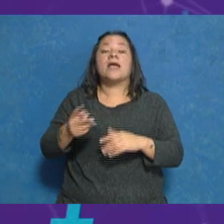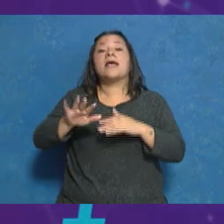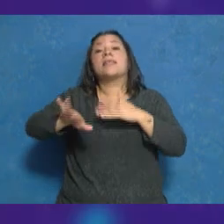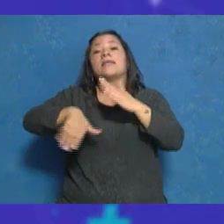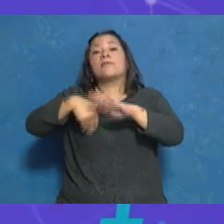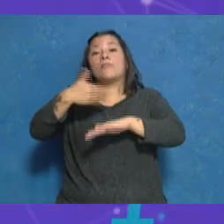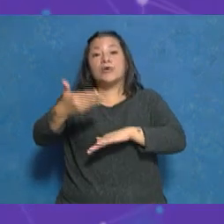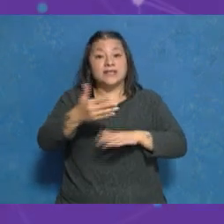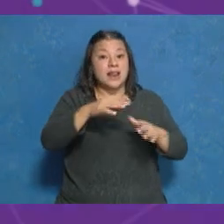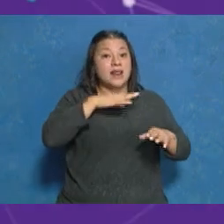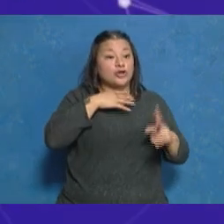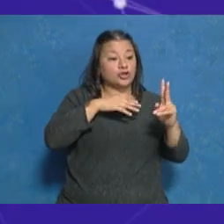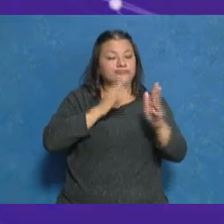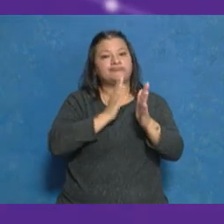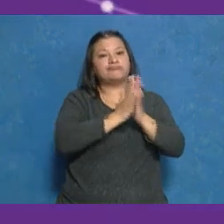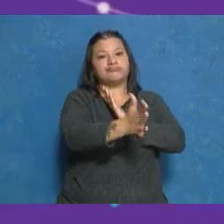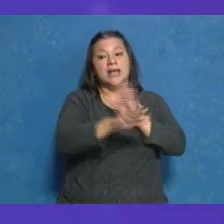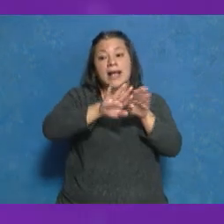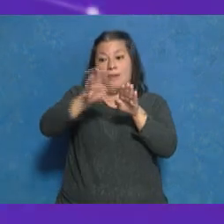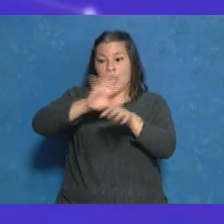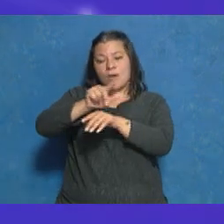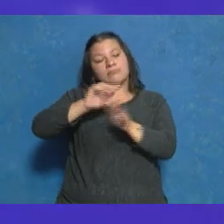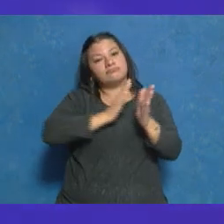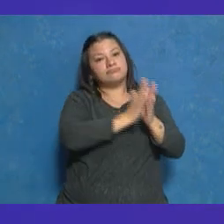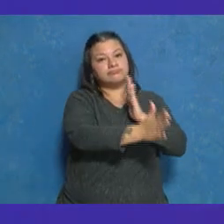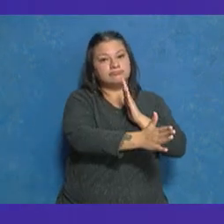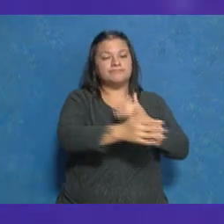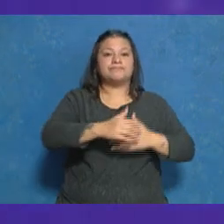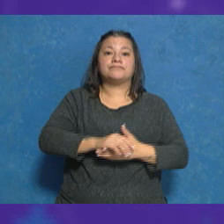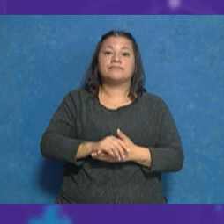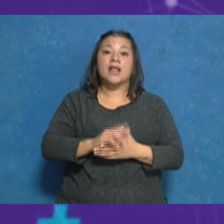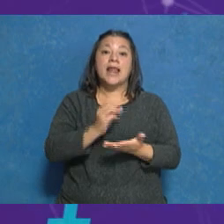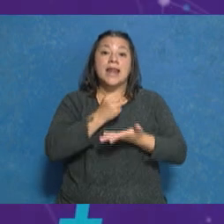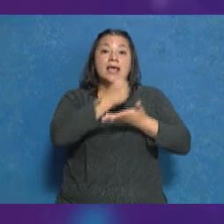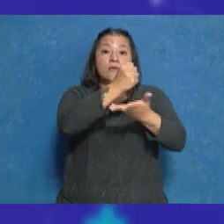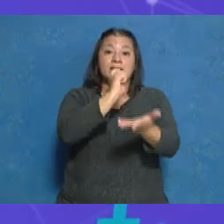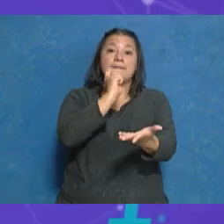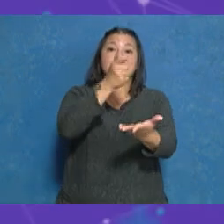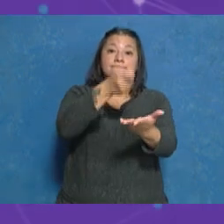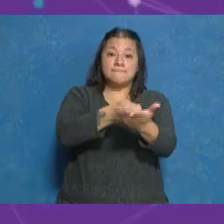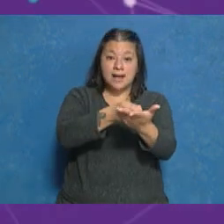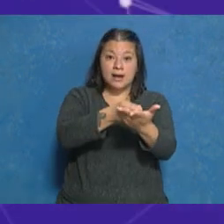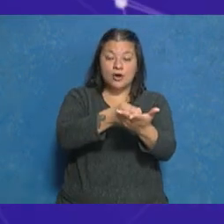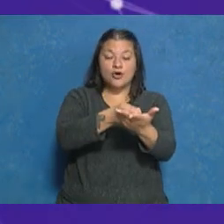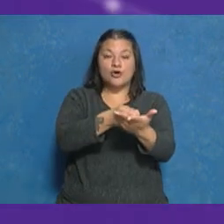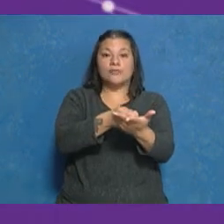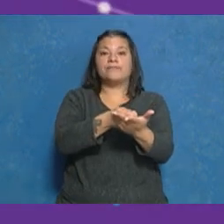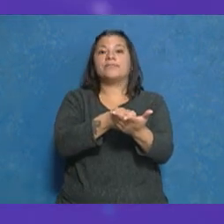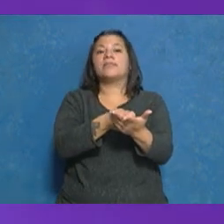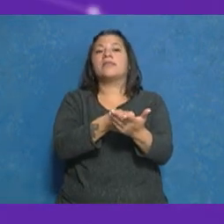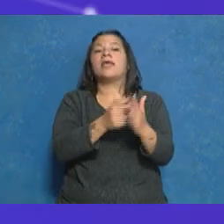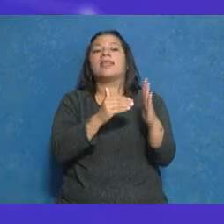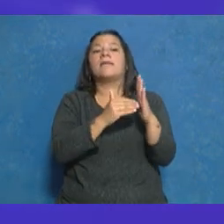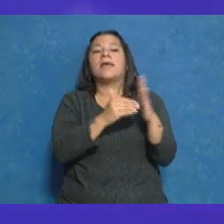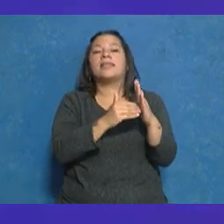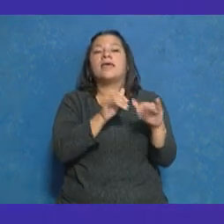luego darse a la fuga sustrayendo el rodado. El pago de la recompensa ofrecida estará supeditado a la calidad de